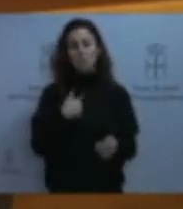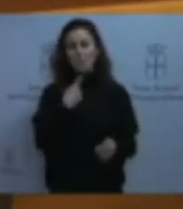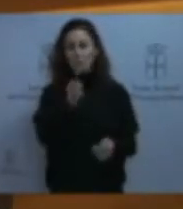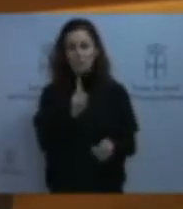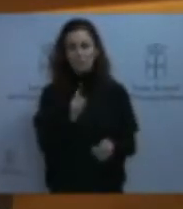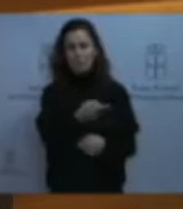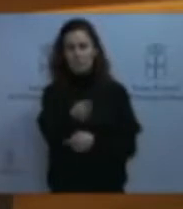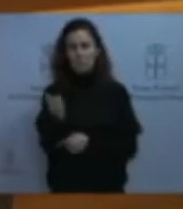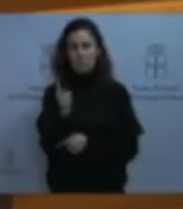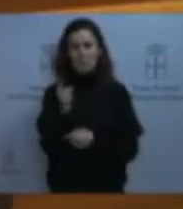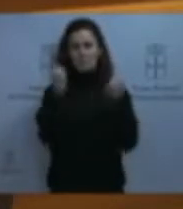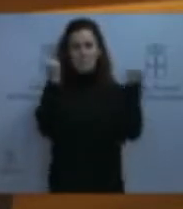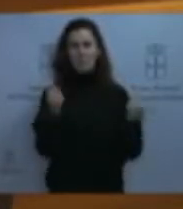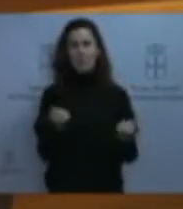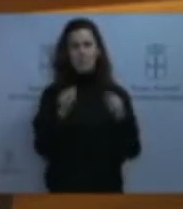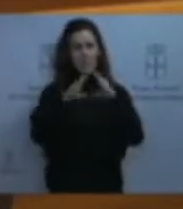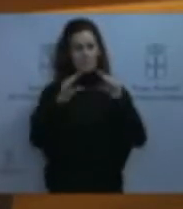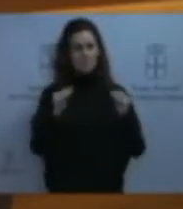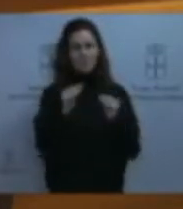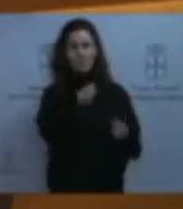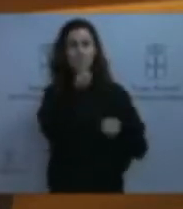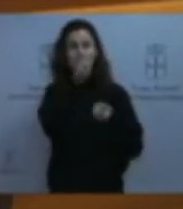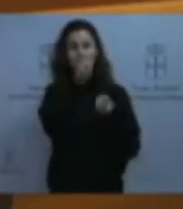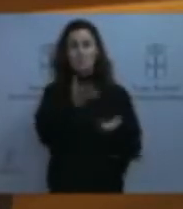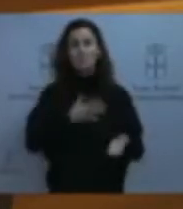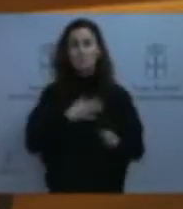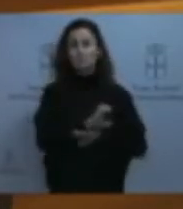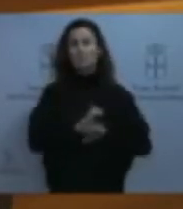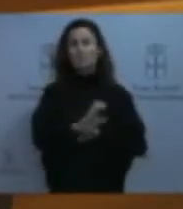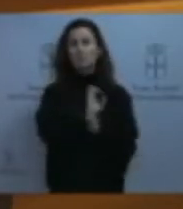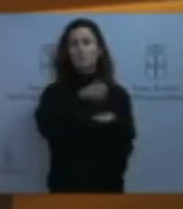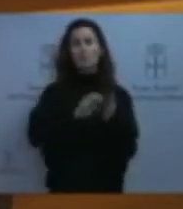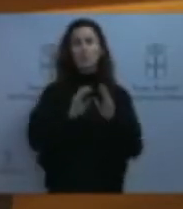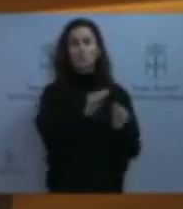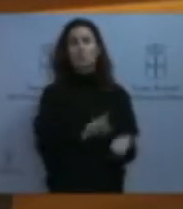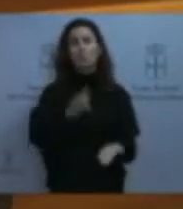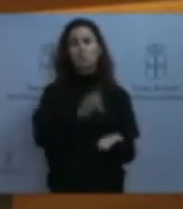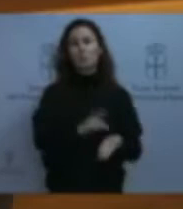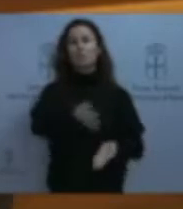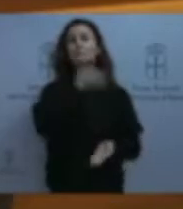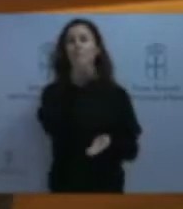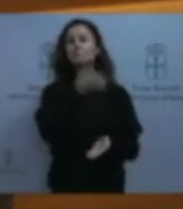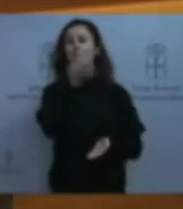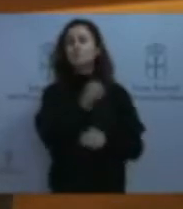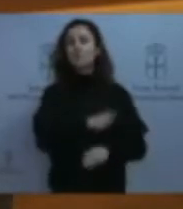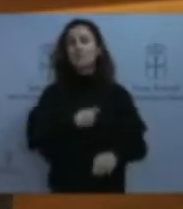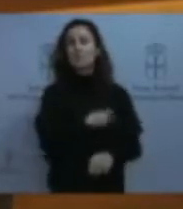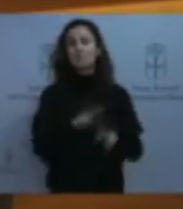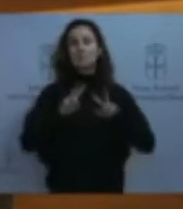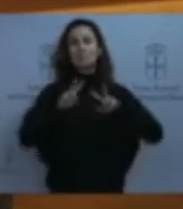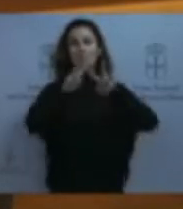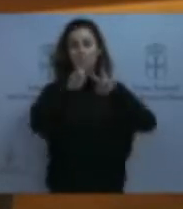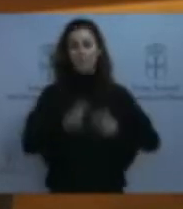los expertos de la universidad y los responsables de su propia consejería en las comparecencias correspondientes a la Comisión de Investigación de